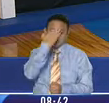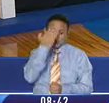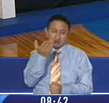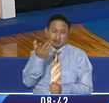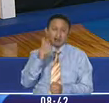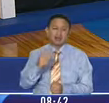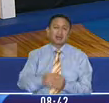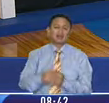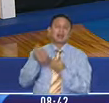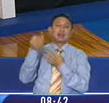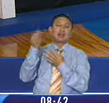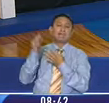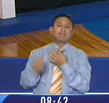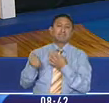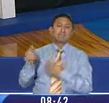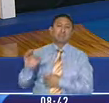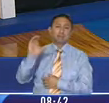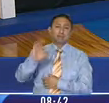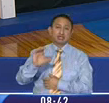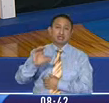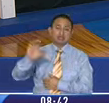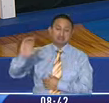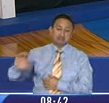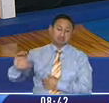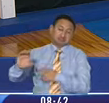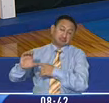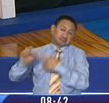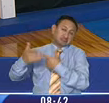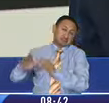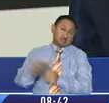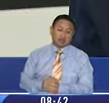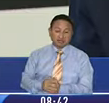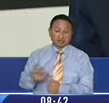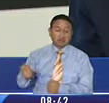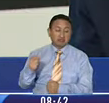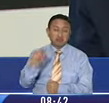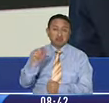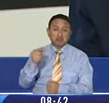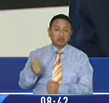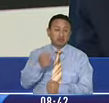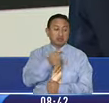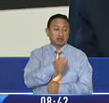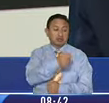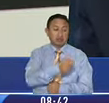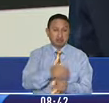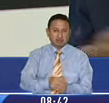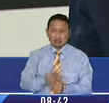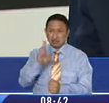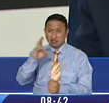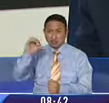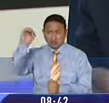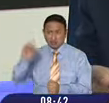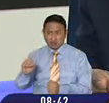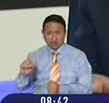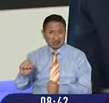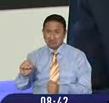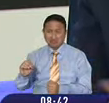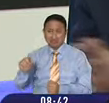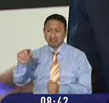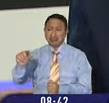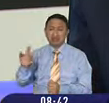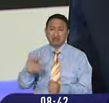los presupuestos no han llegado de ejecución, sino más allá no ha llegado ni al 70% de ejecución en el